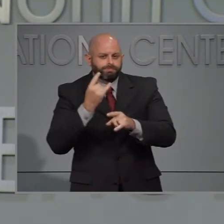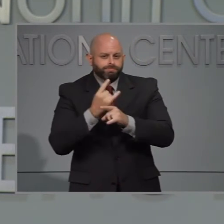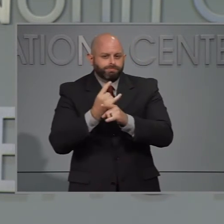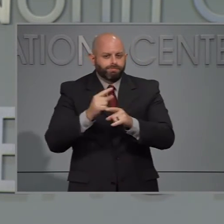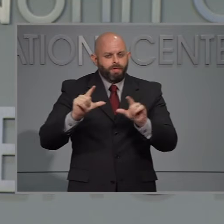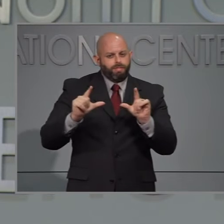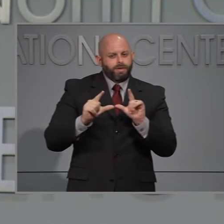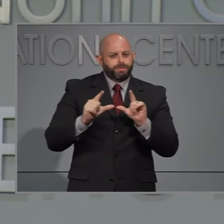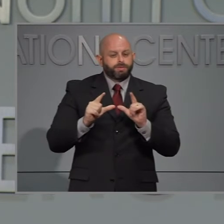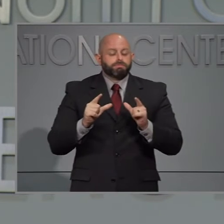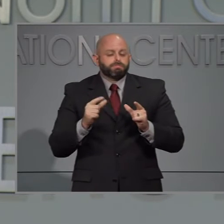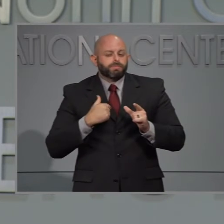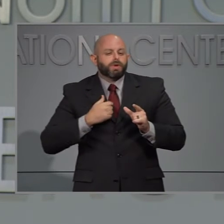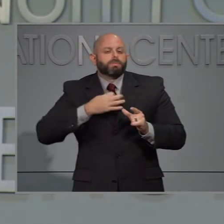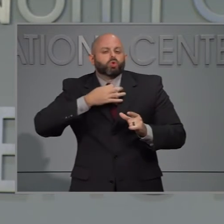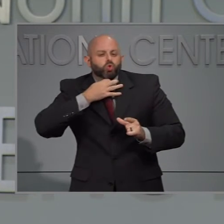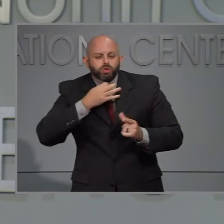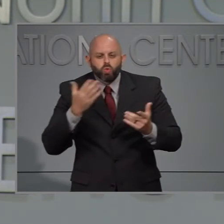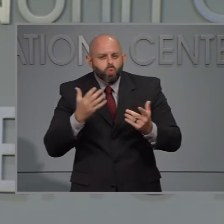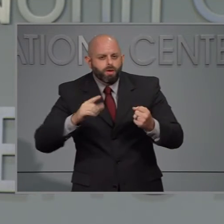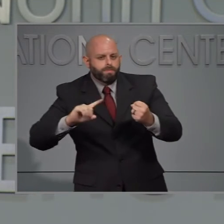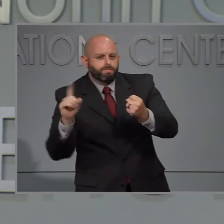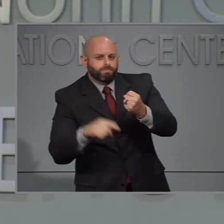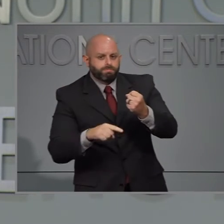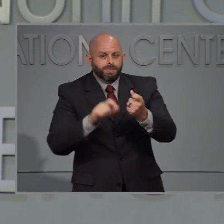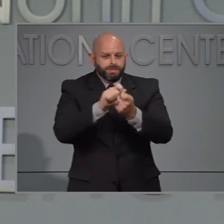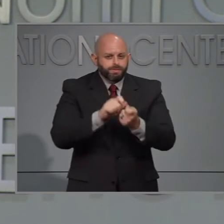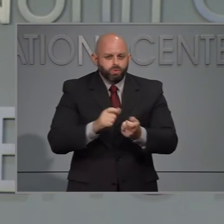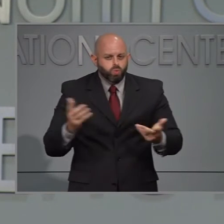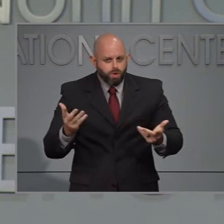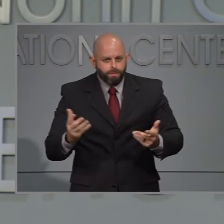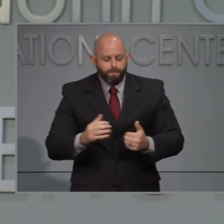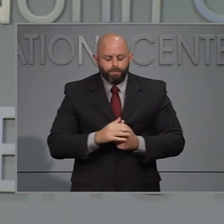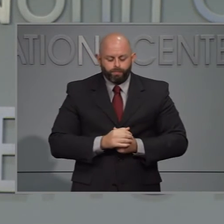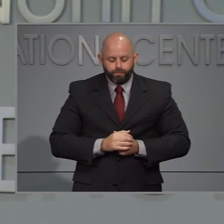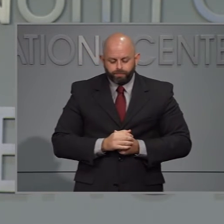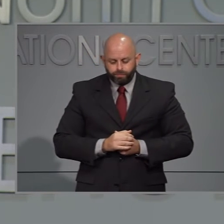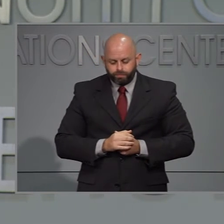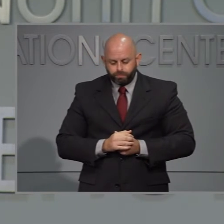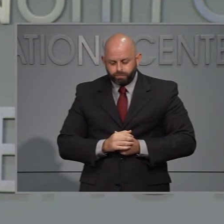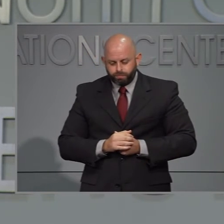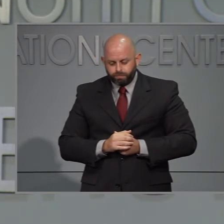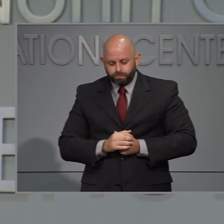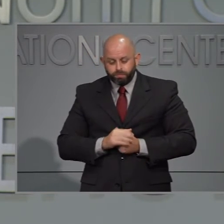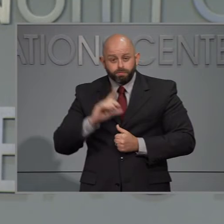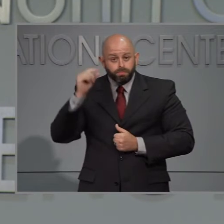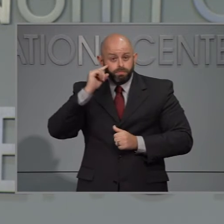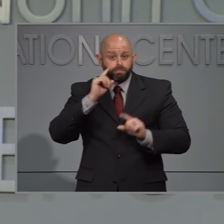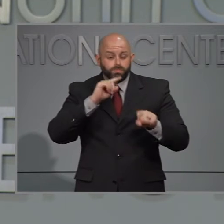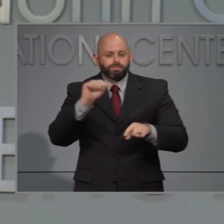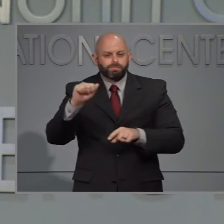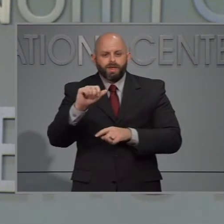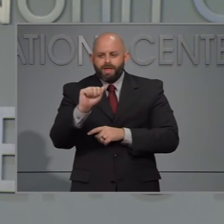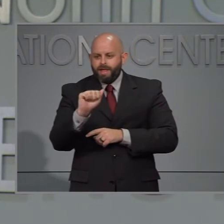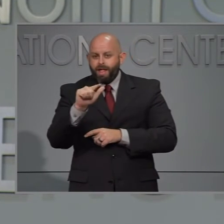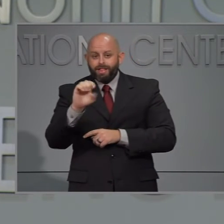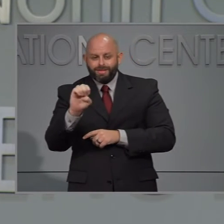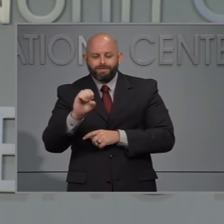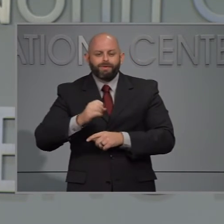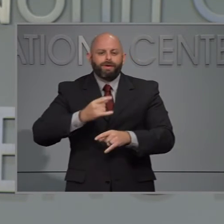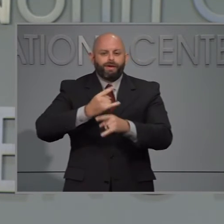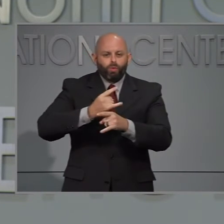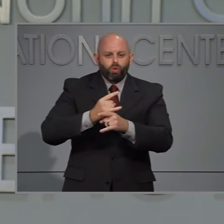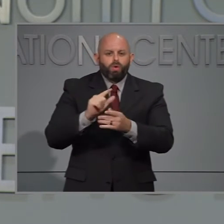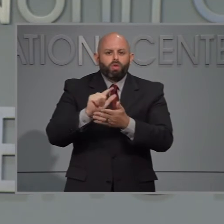detalles sobre esto? Gracias. Respuesta. La vigilancia de cumplimiento de las